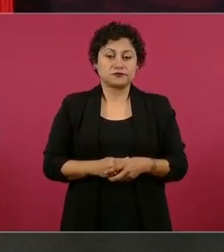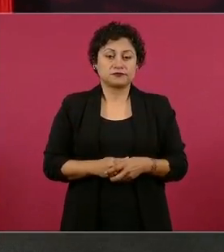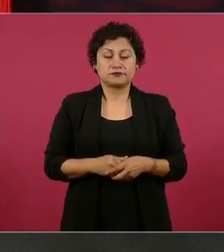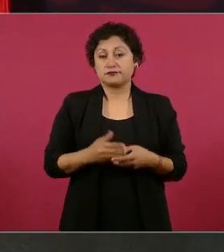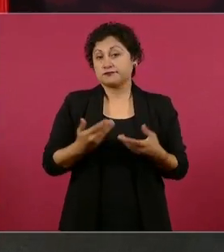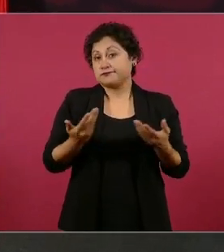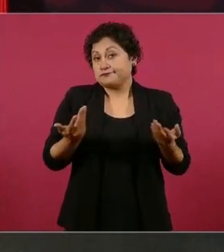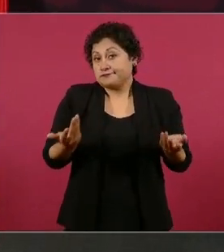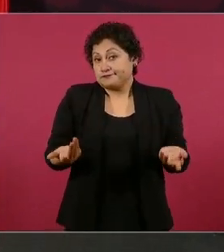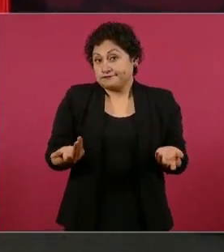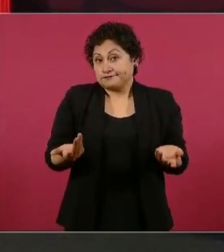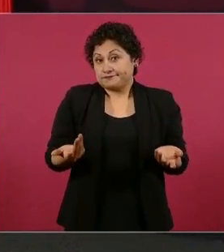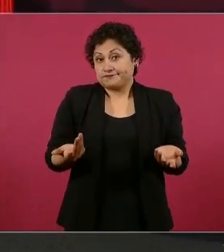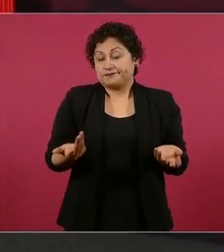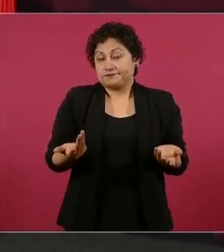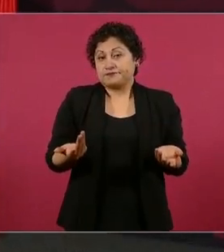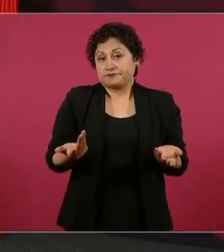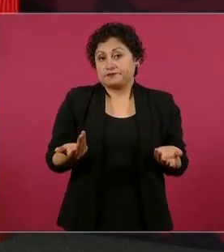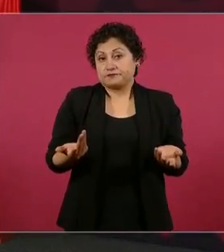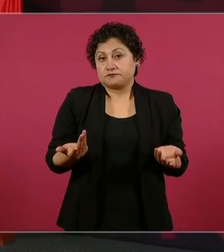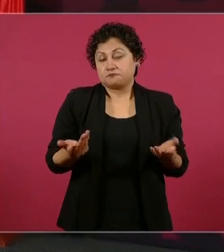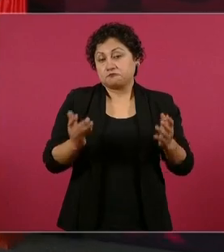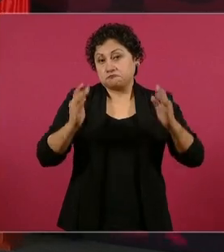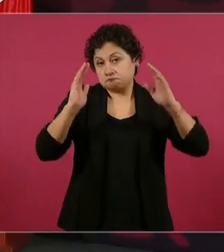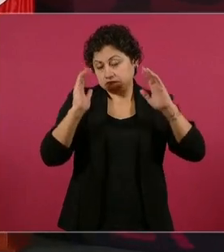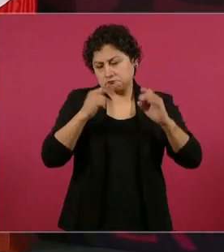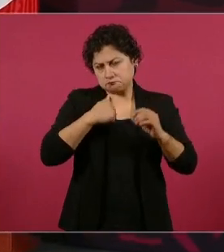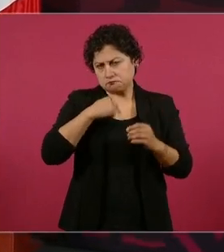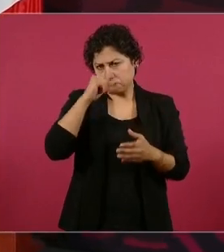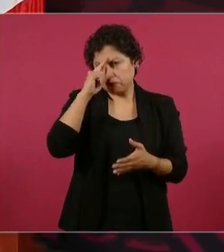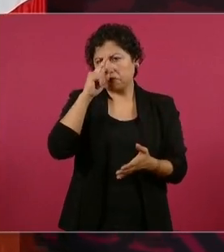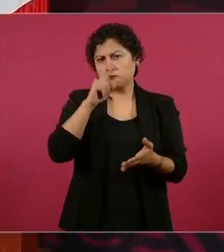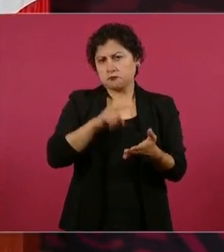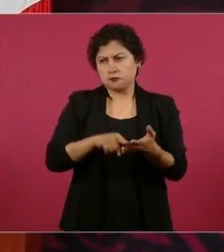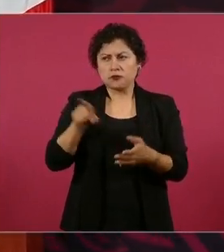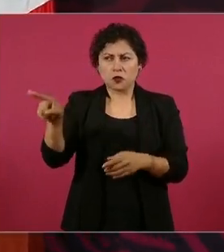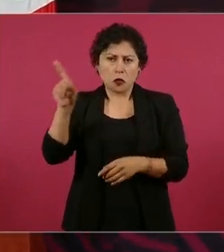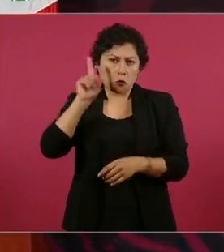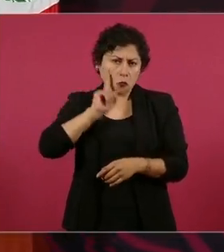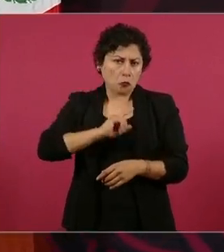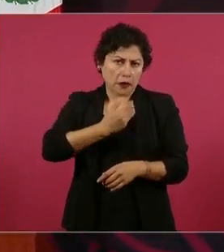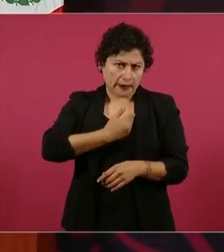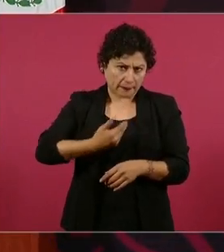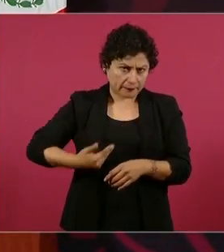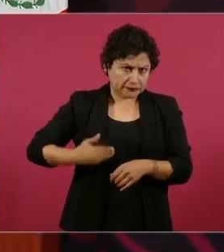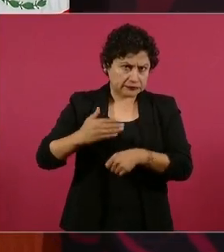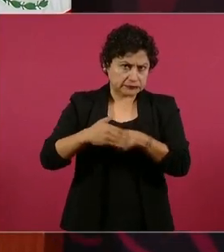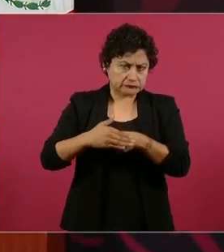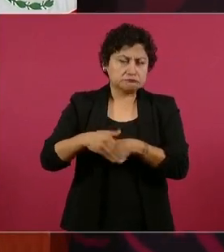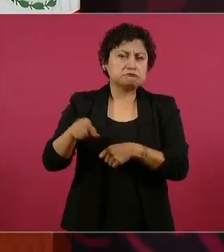Entonces, yo espero que la presidenta electa haga